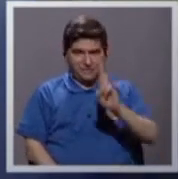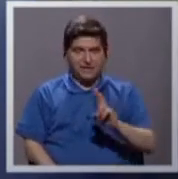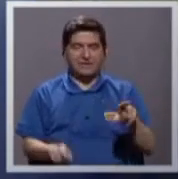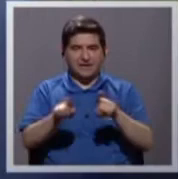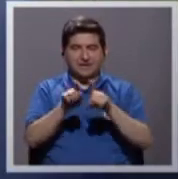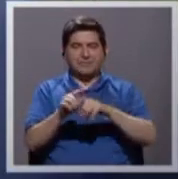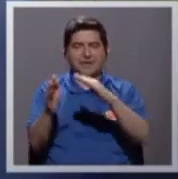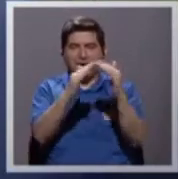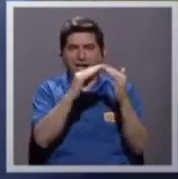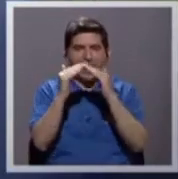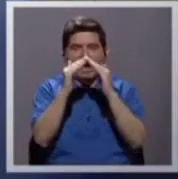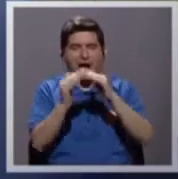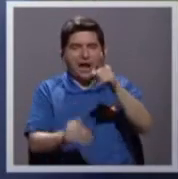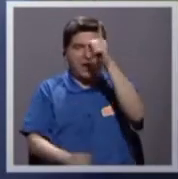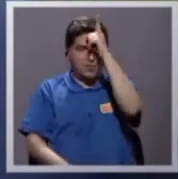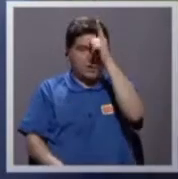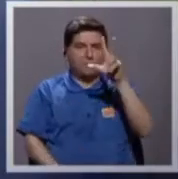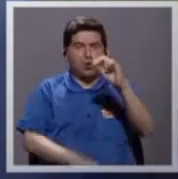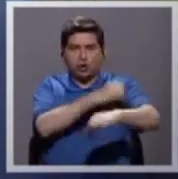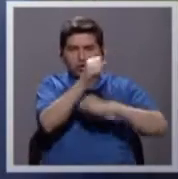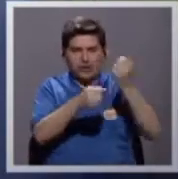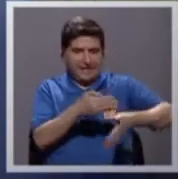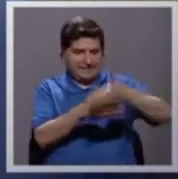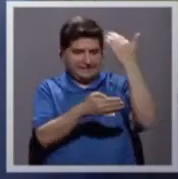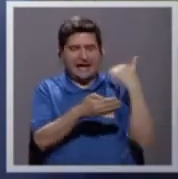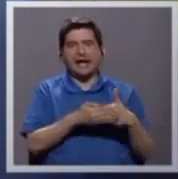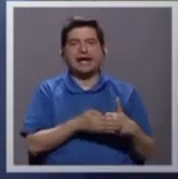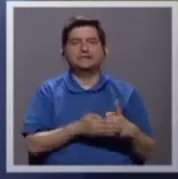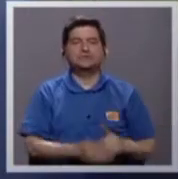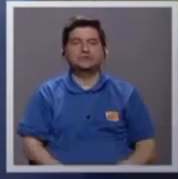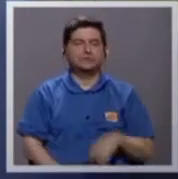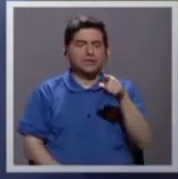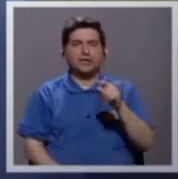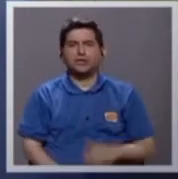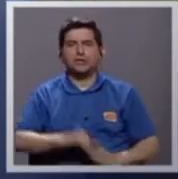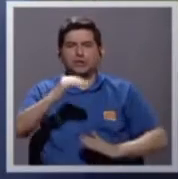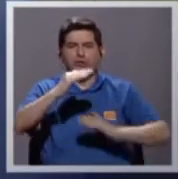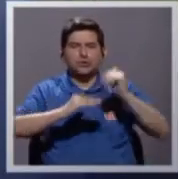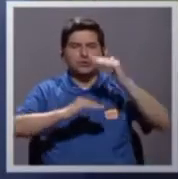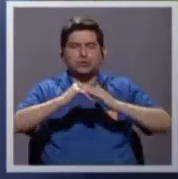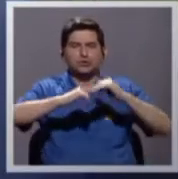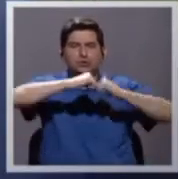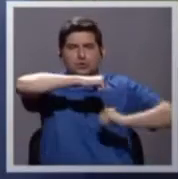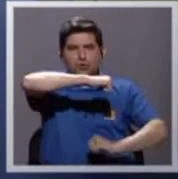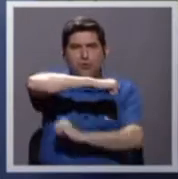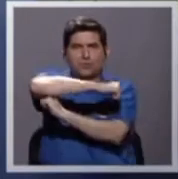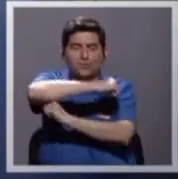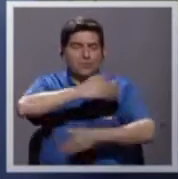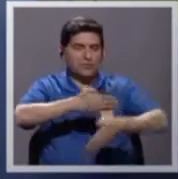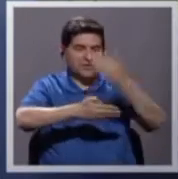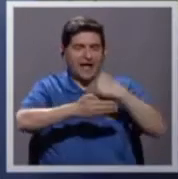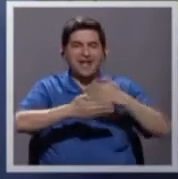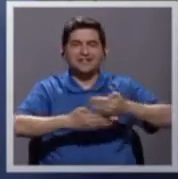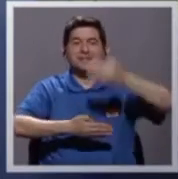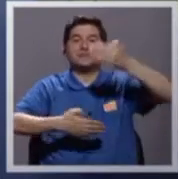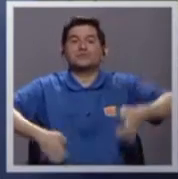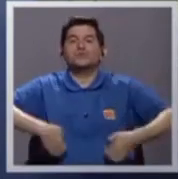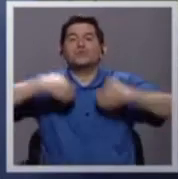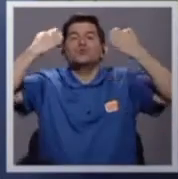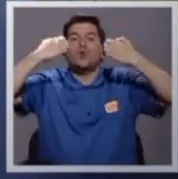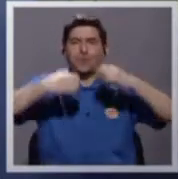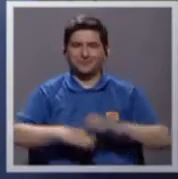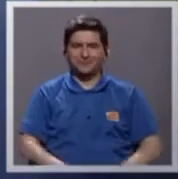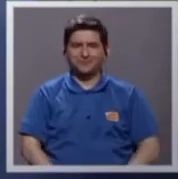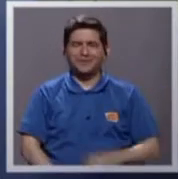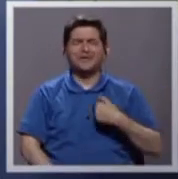alemán que hace 30 años construyó un puente donde había un muro. Y yo